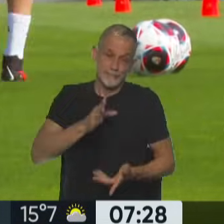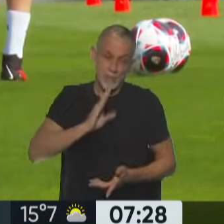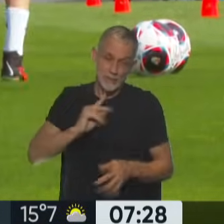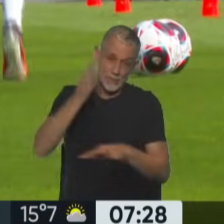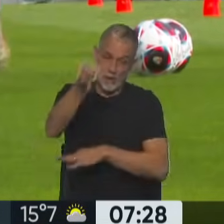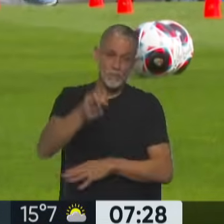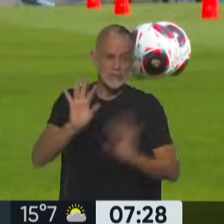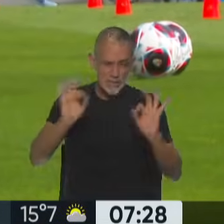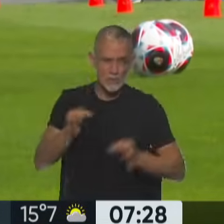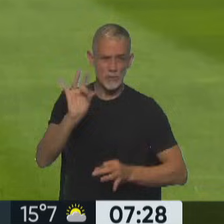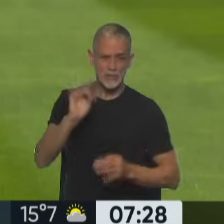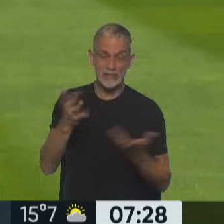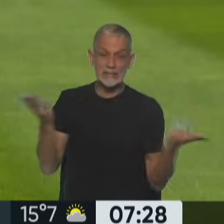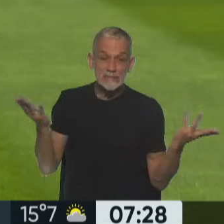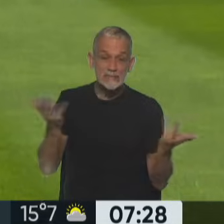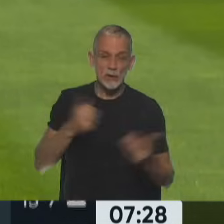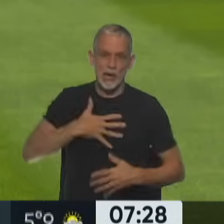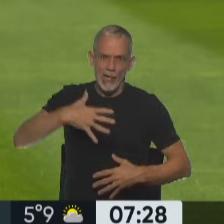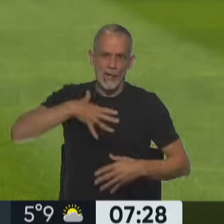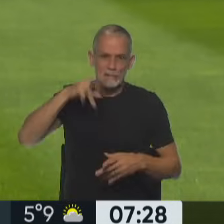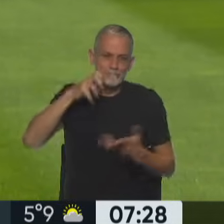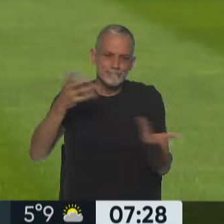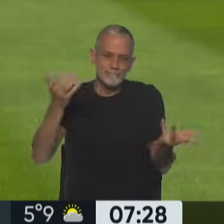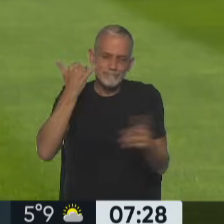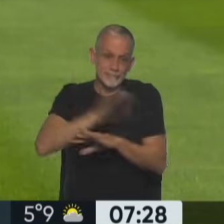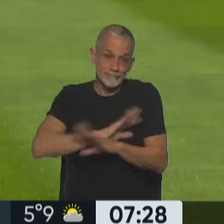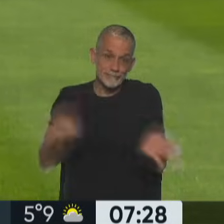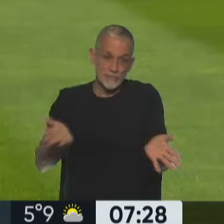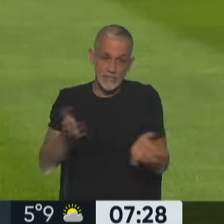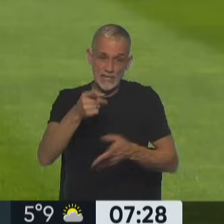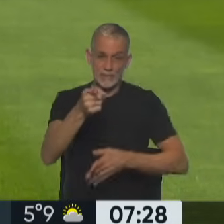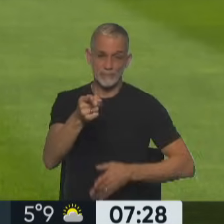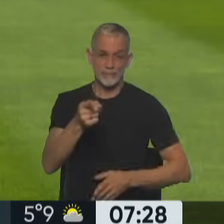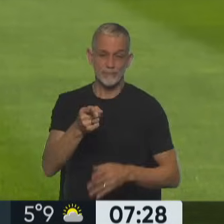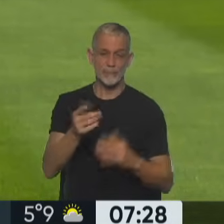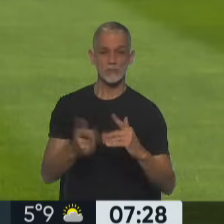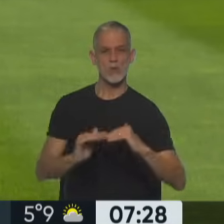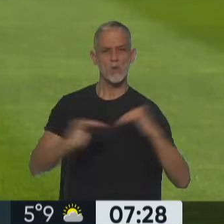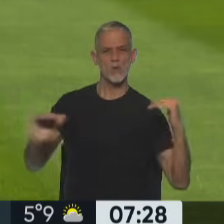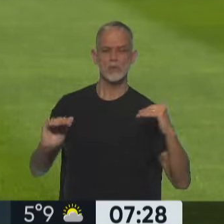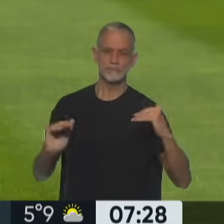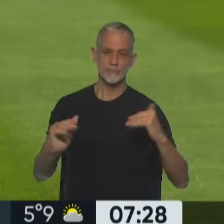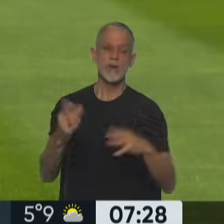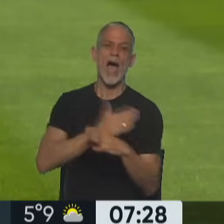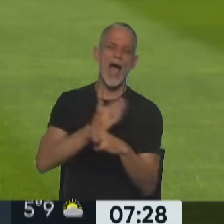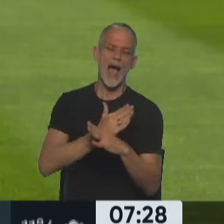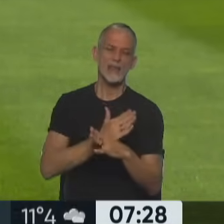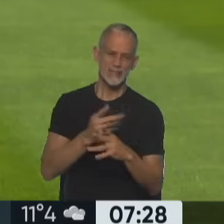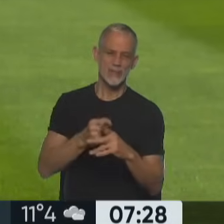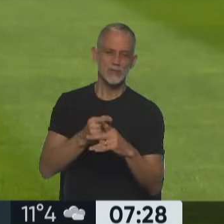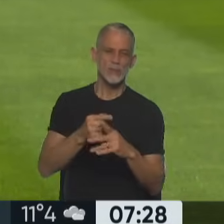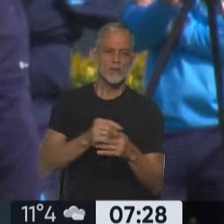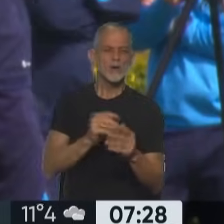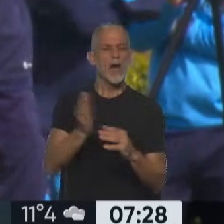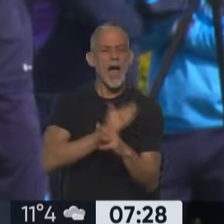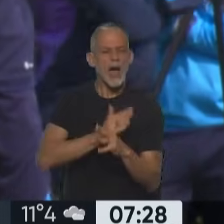hay y no se puede hacer mucho estando, bueno, en el llano. Tendríamos que ir unos días antes o bastantes